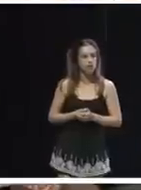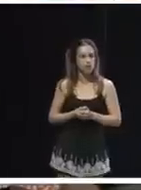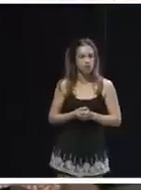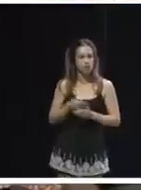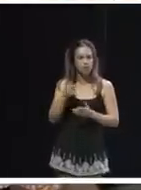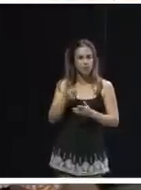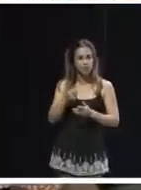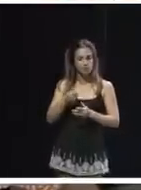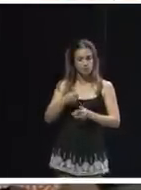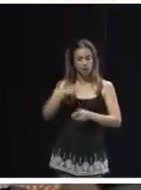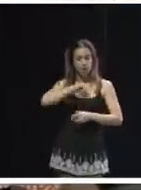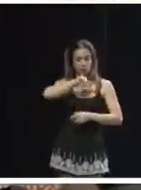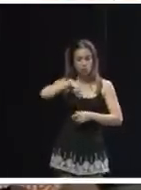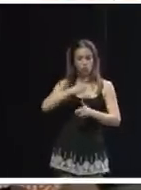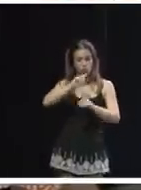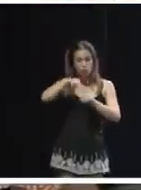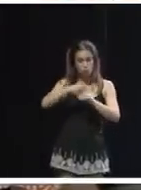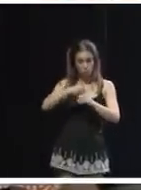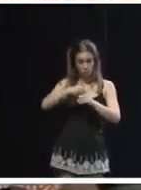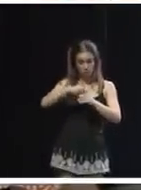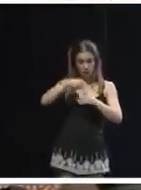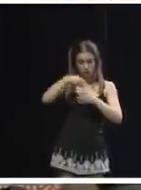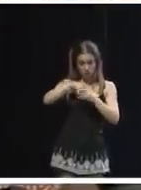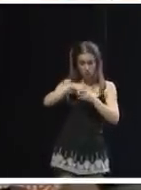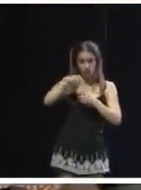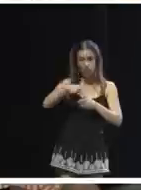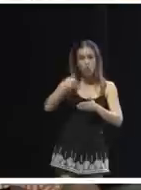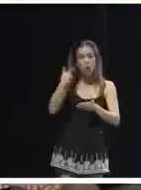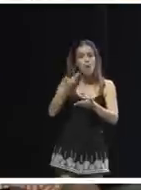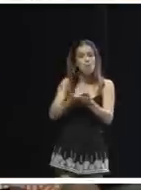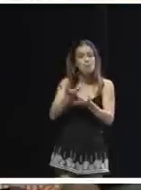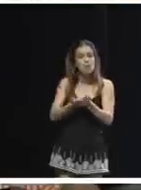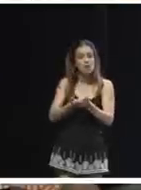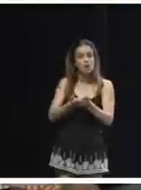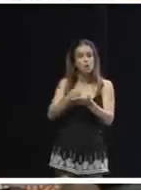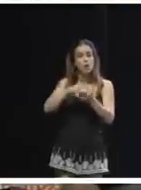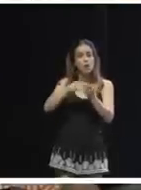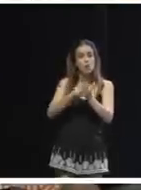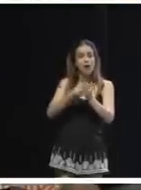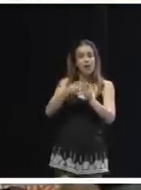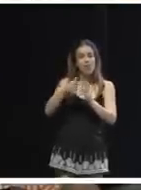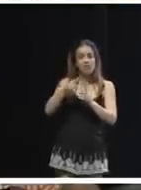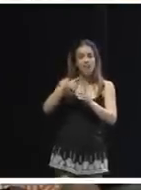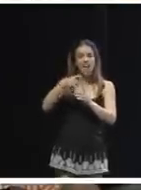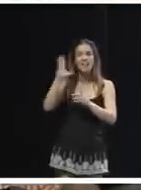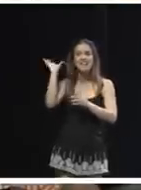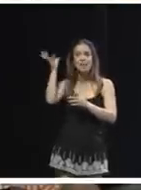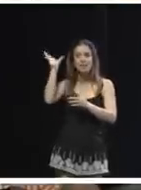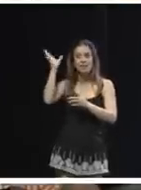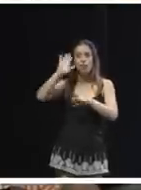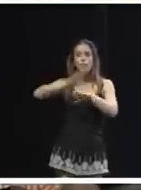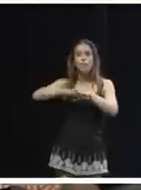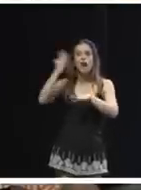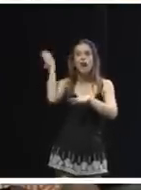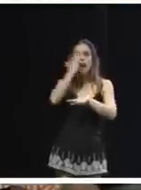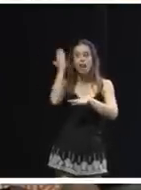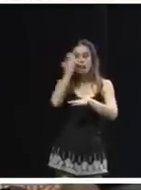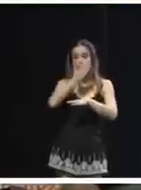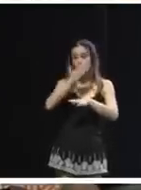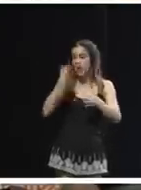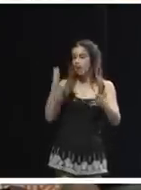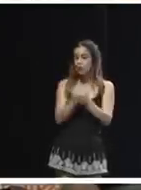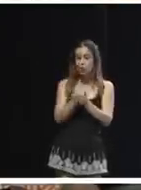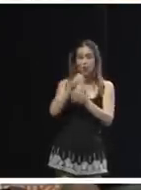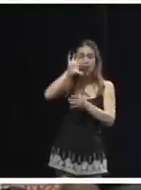Desde Sumar estamos pidiendo un plan de climatización para las escuelas de nuestro país, porque